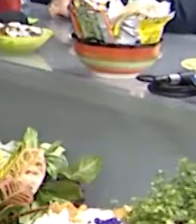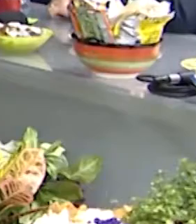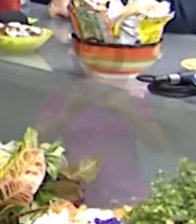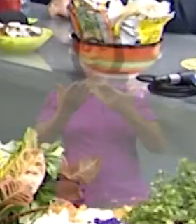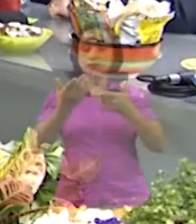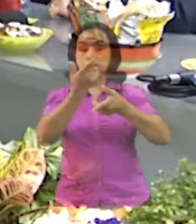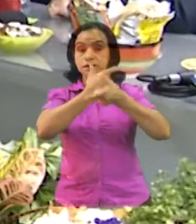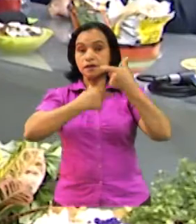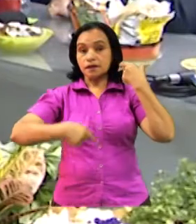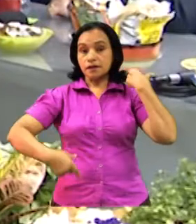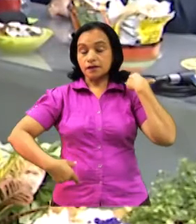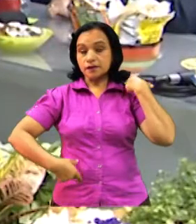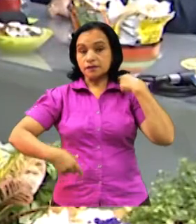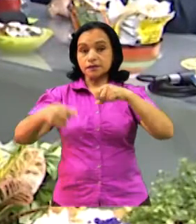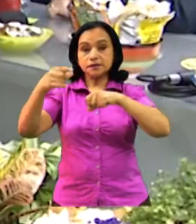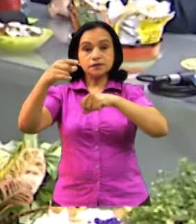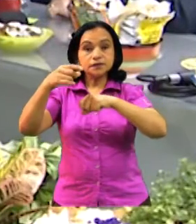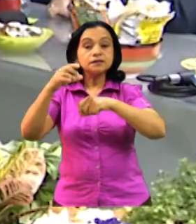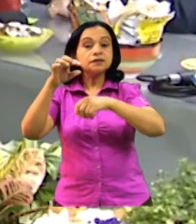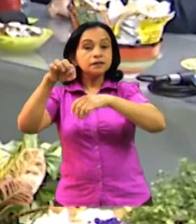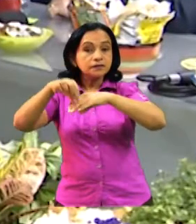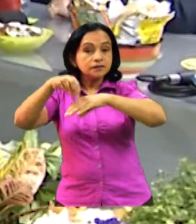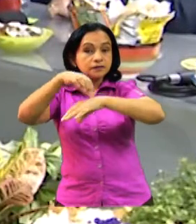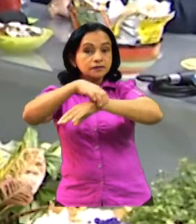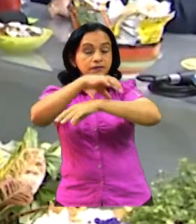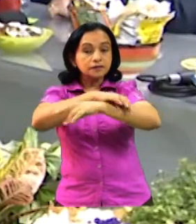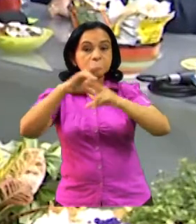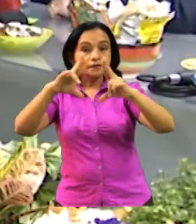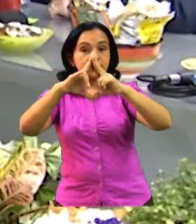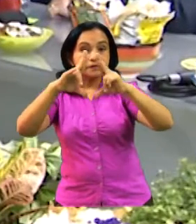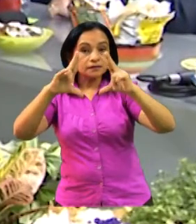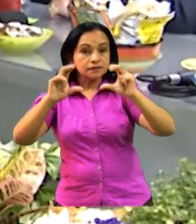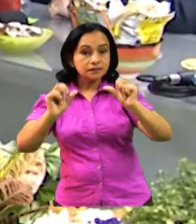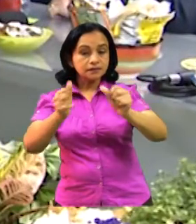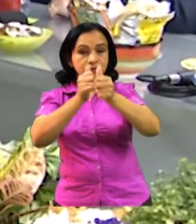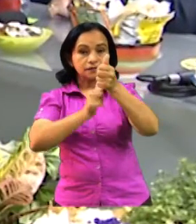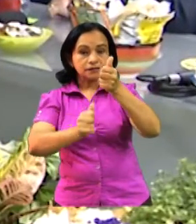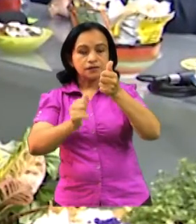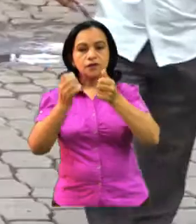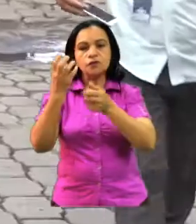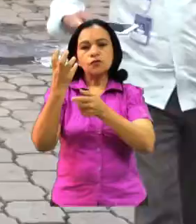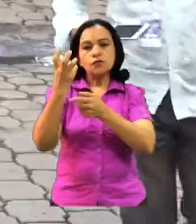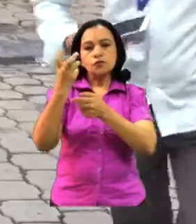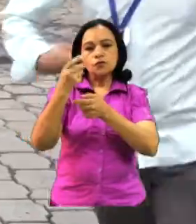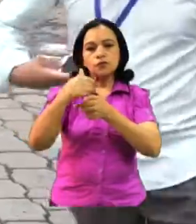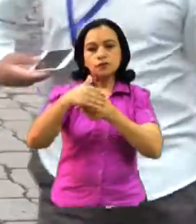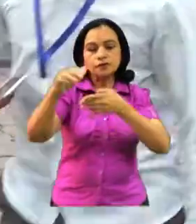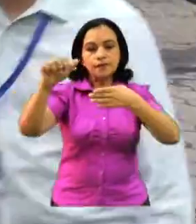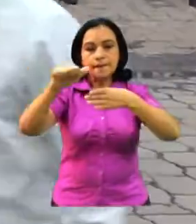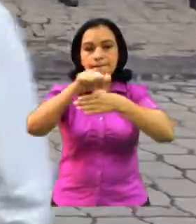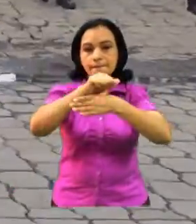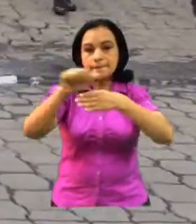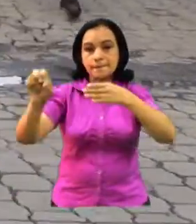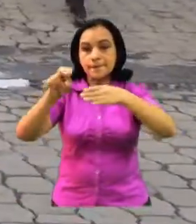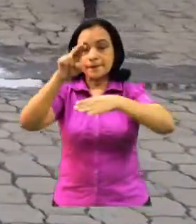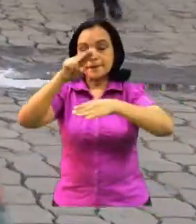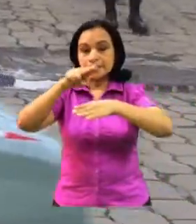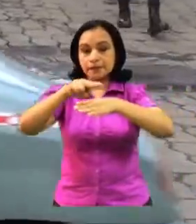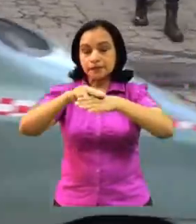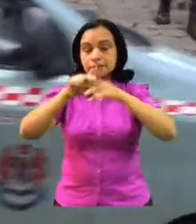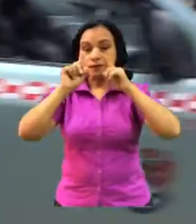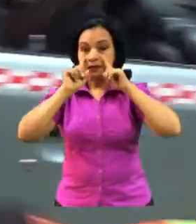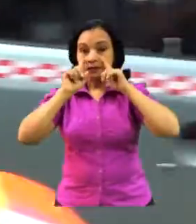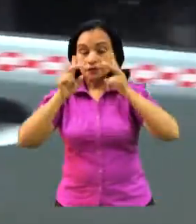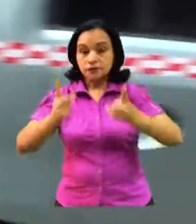La vicepresidenta de Nicaragua, compañera Rosario Murillo, dio a conocer las fechas posibles para los ejercicios nacionales de preparación